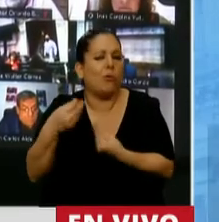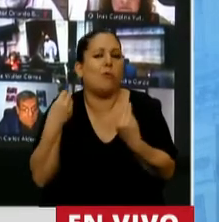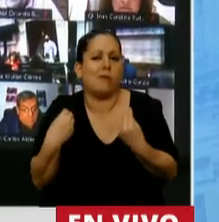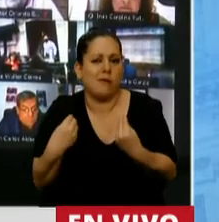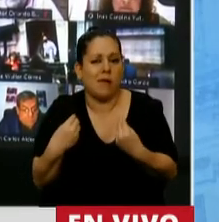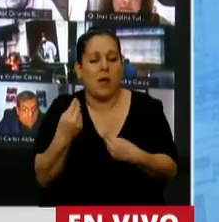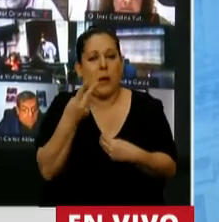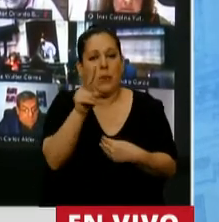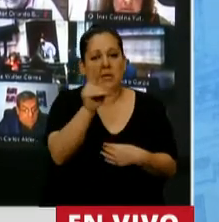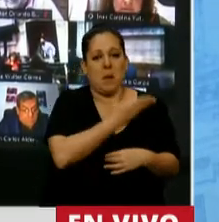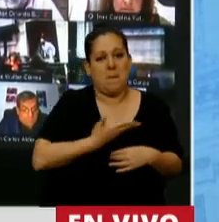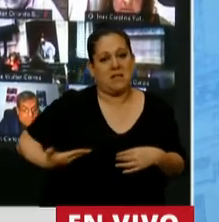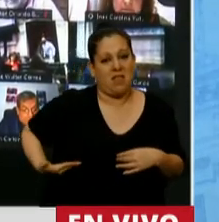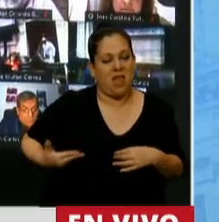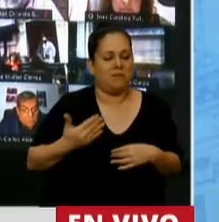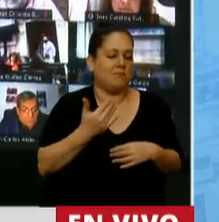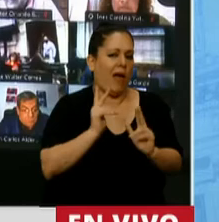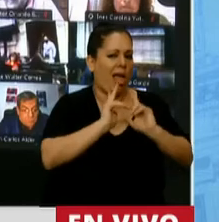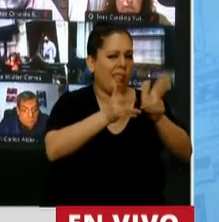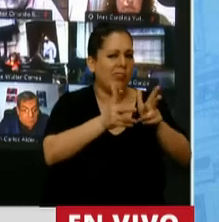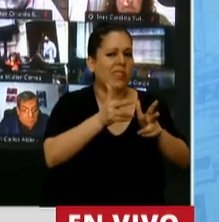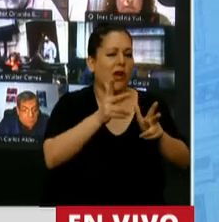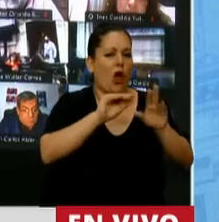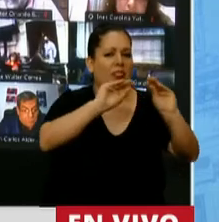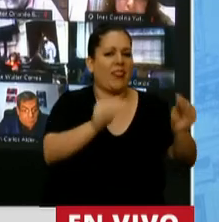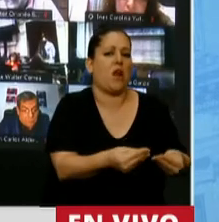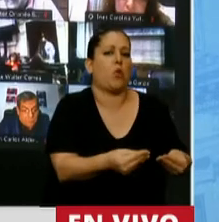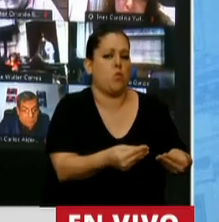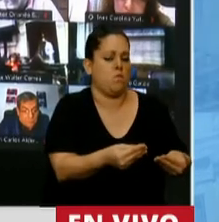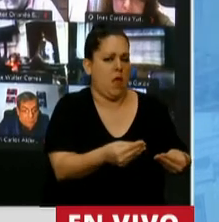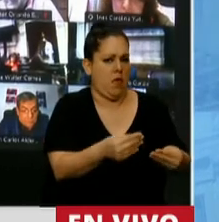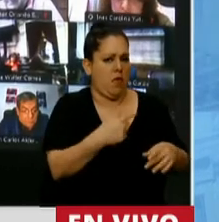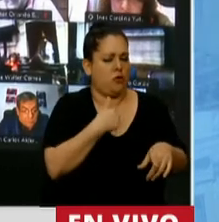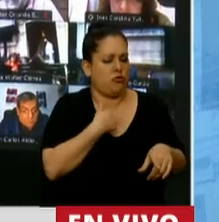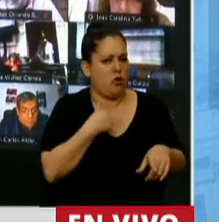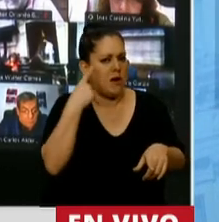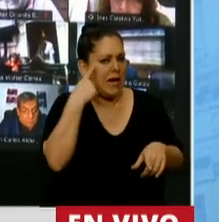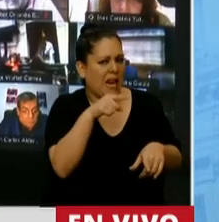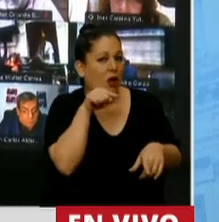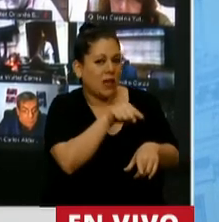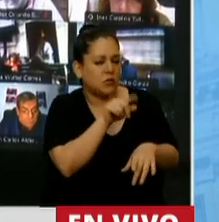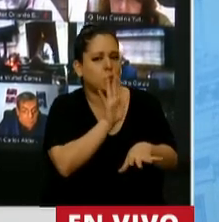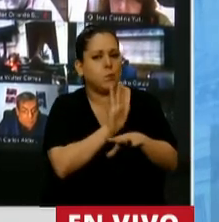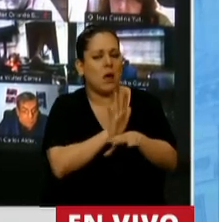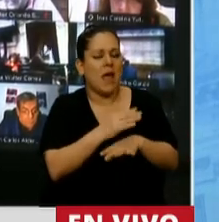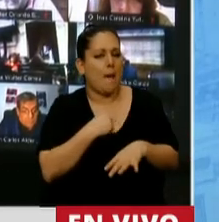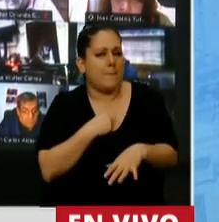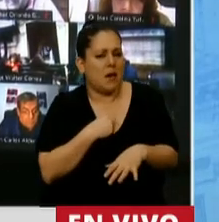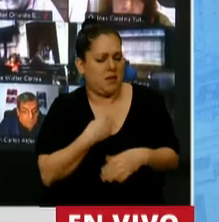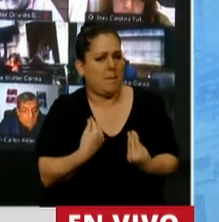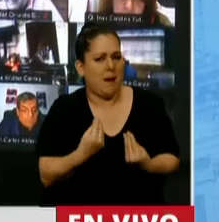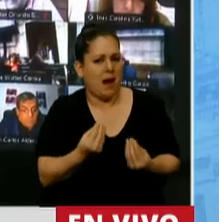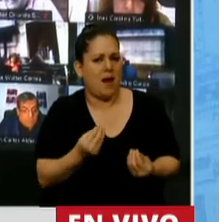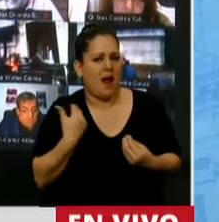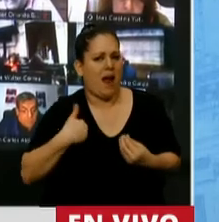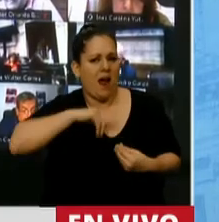la vicepresidenta llamó el derrumbe y lo que yo creo debe ser la esperanza de poner a Argentina